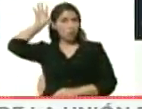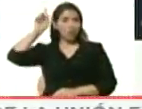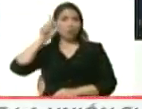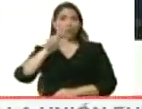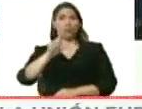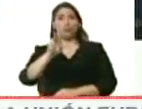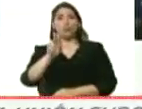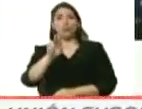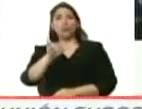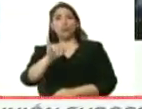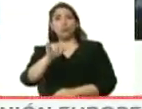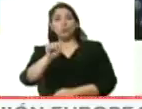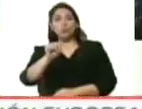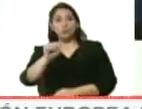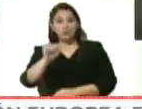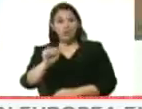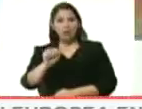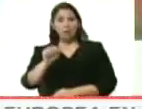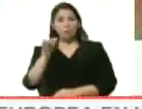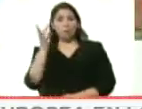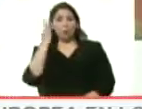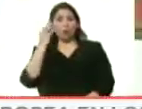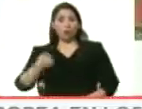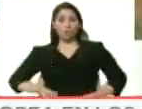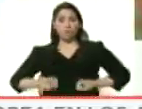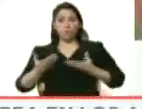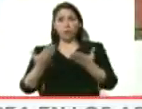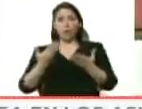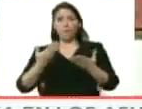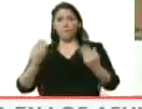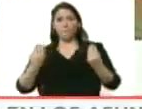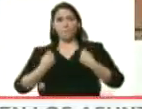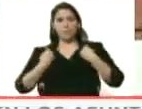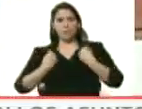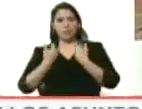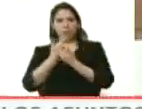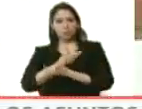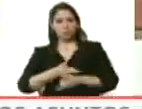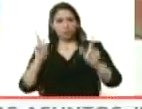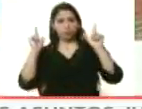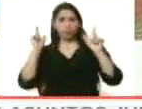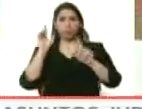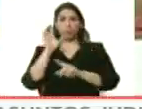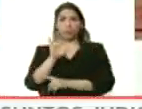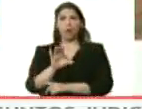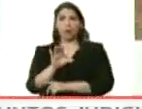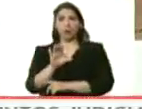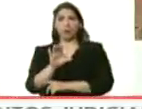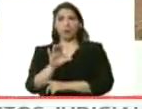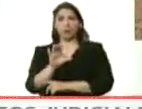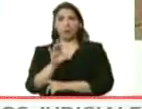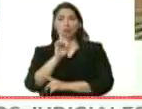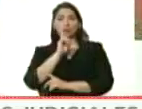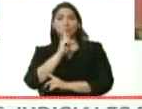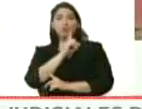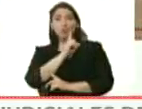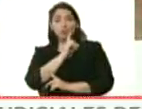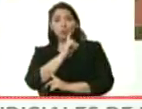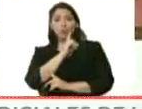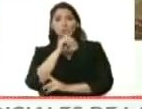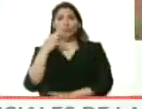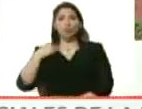de las mujeres que dieron su vida por la libertad de esta patria. Y en nombre de